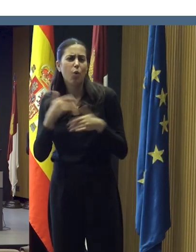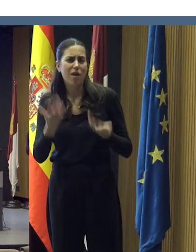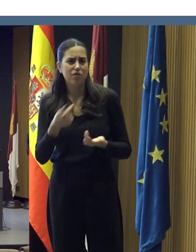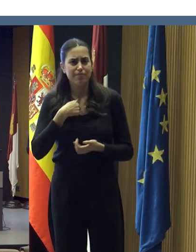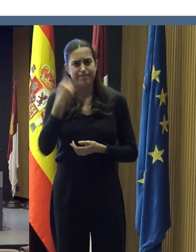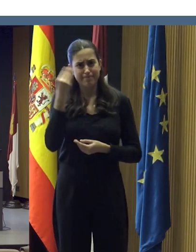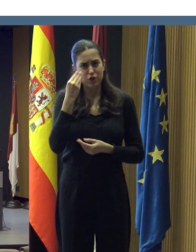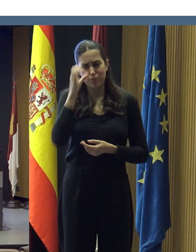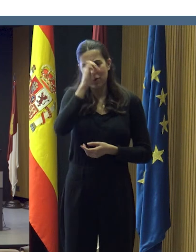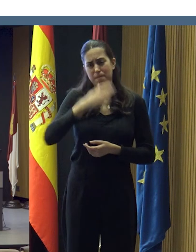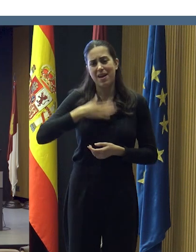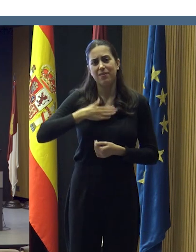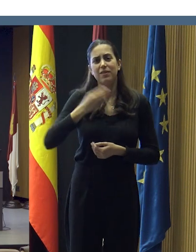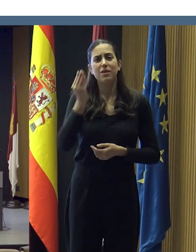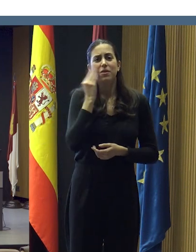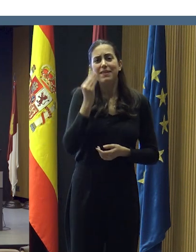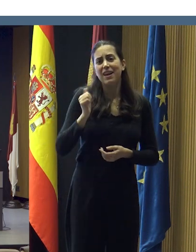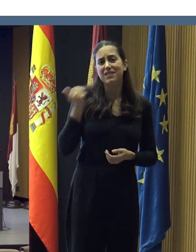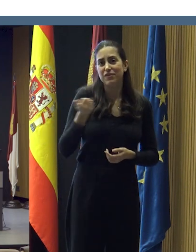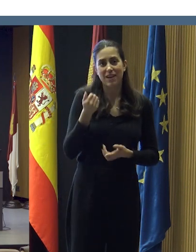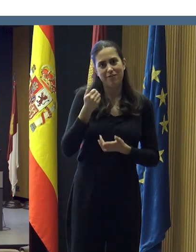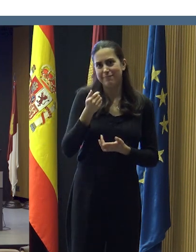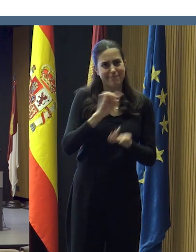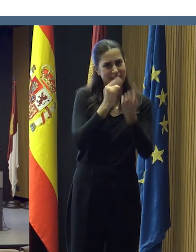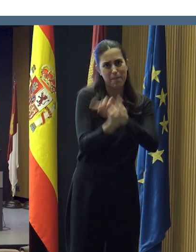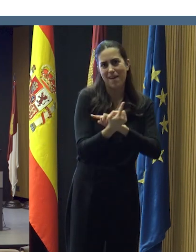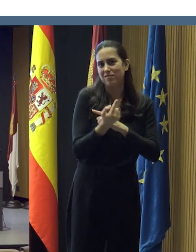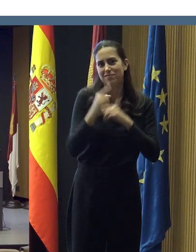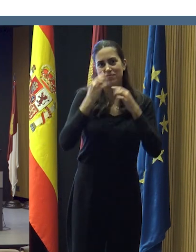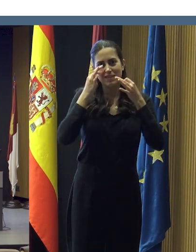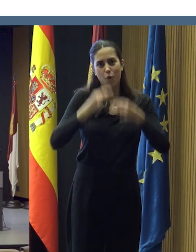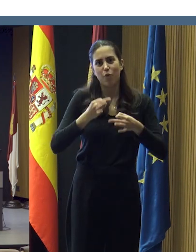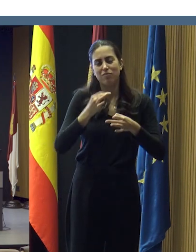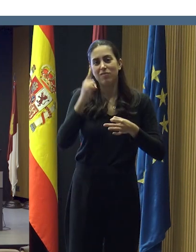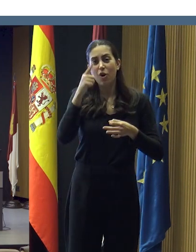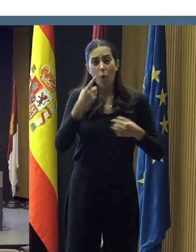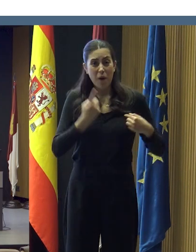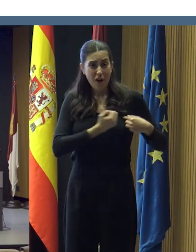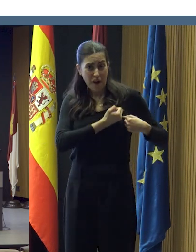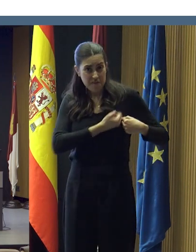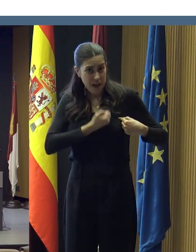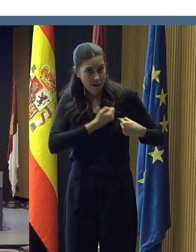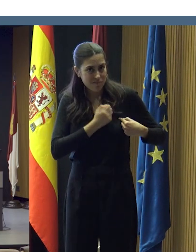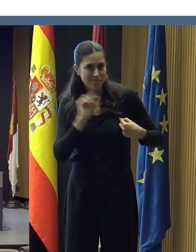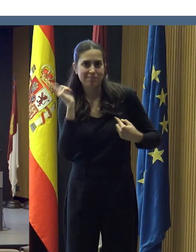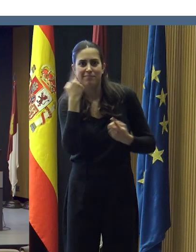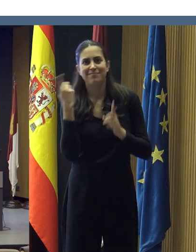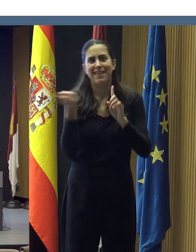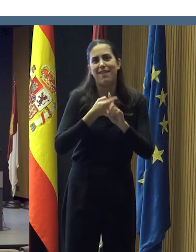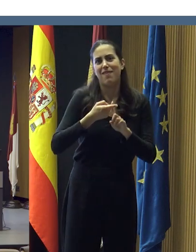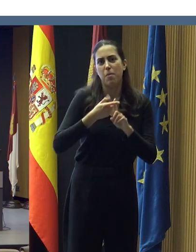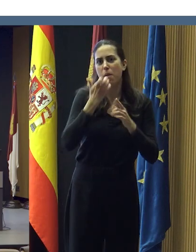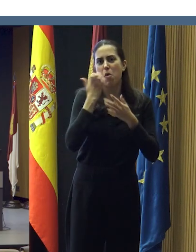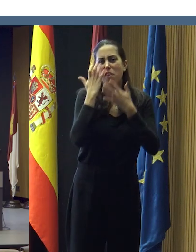esto. Ahora estamos hablando de mamografías y de ecografías, cuando dentro de un tiempo seguramente sea una ecografía y se puede detectar algo que te va a pasar dentro de 10